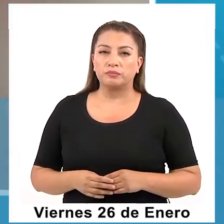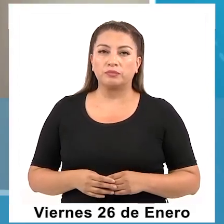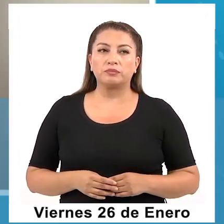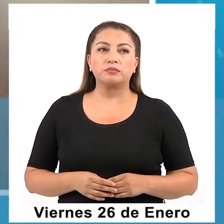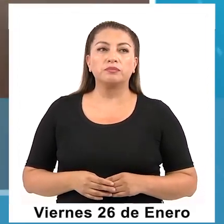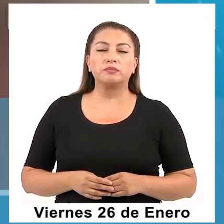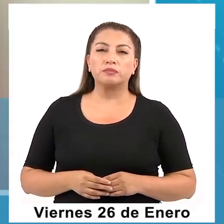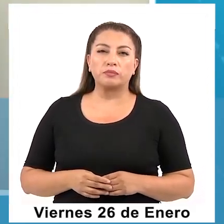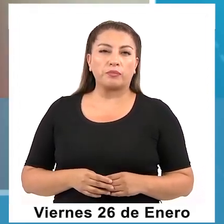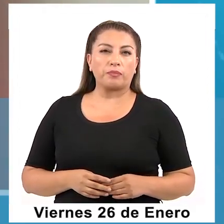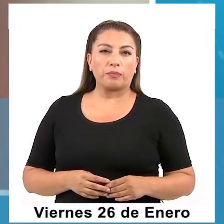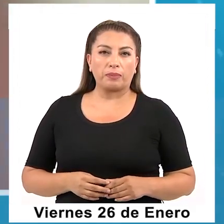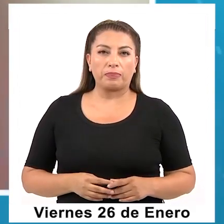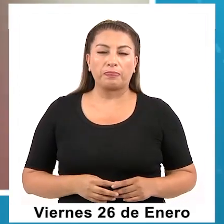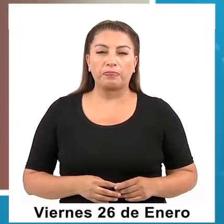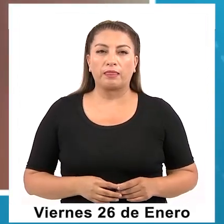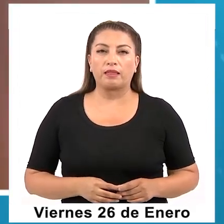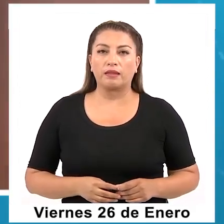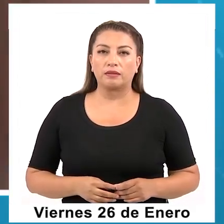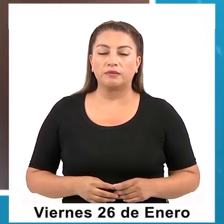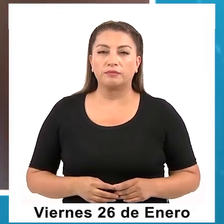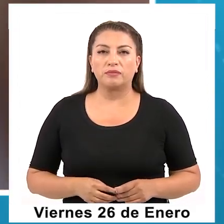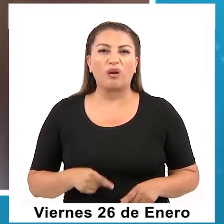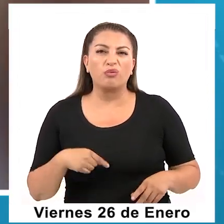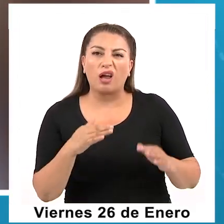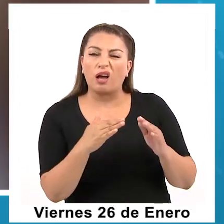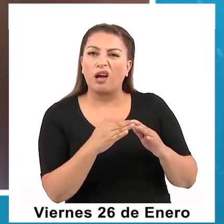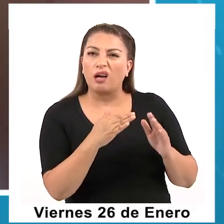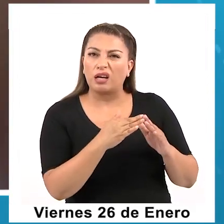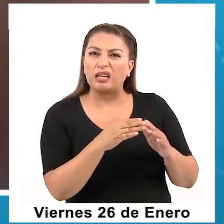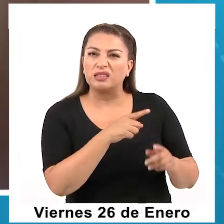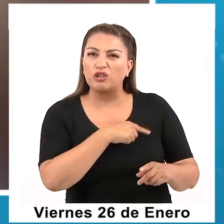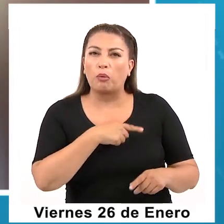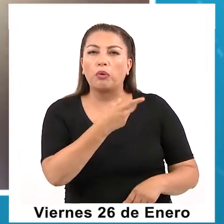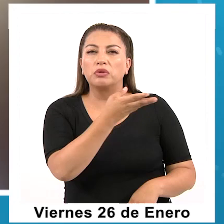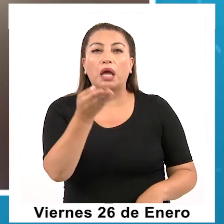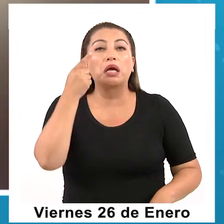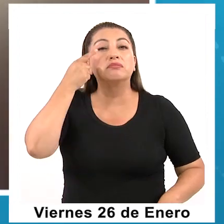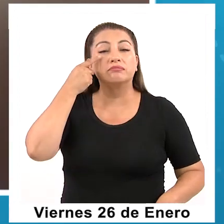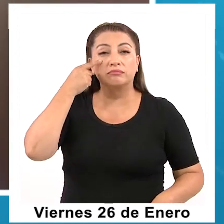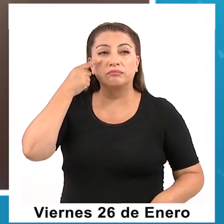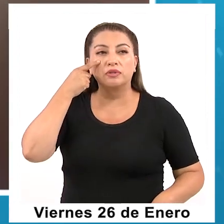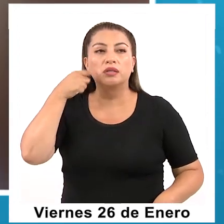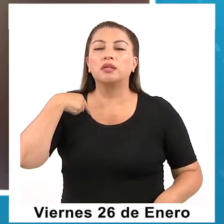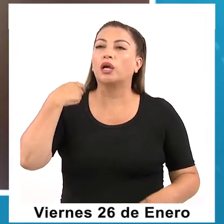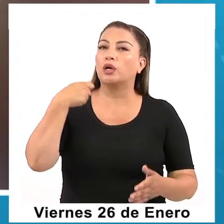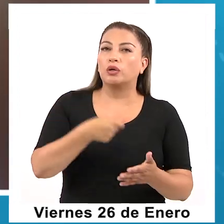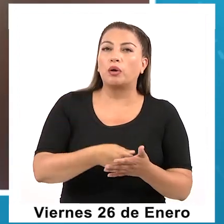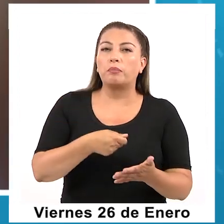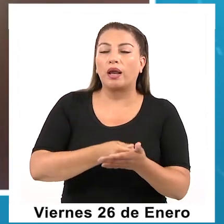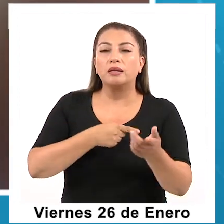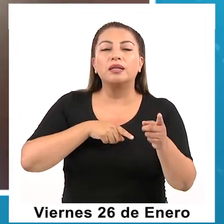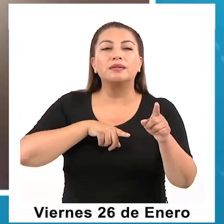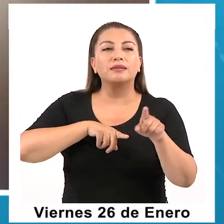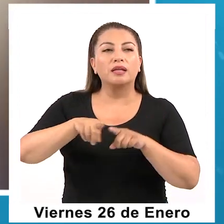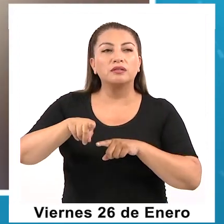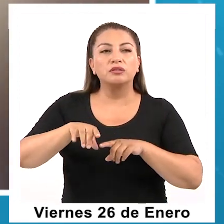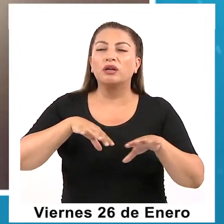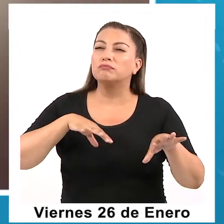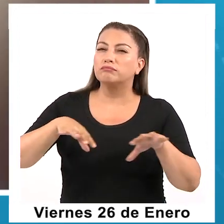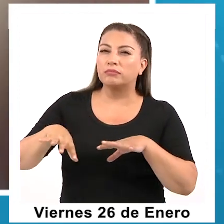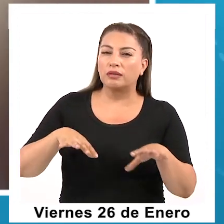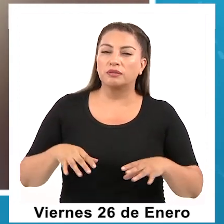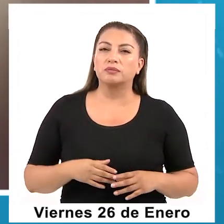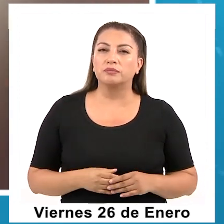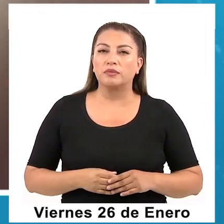¿cierto? Ujú. Eh, a una casa muy nombrada, muy conocida, ¿cierto? Y adquirir directamente los productos pasando por